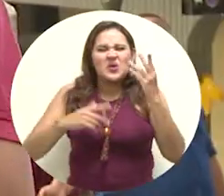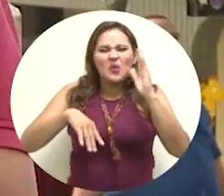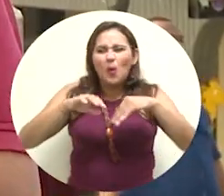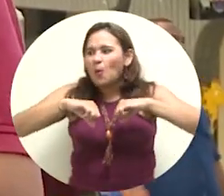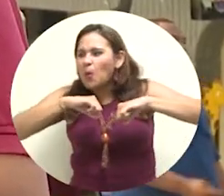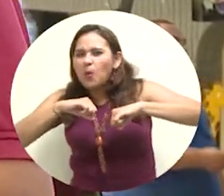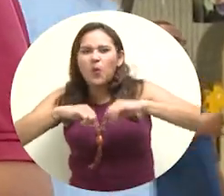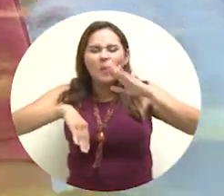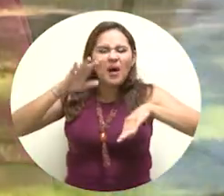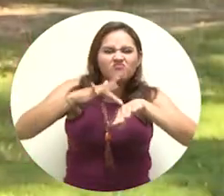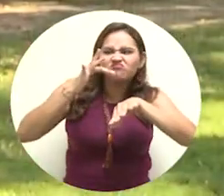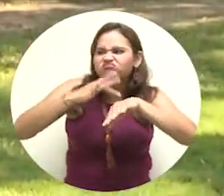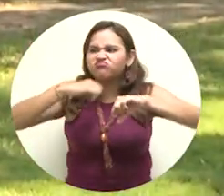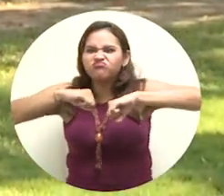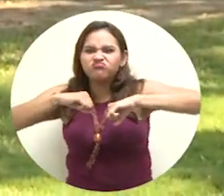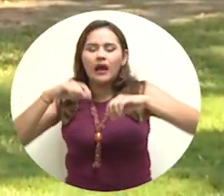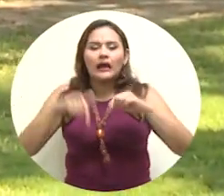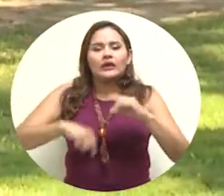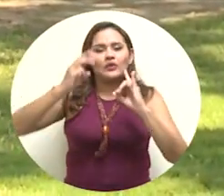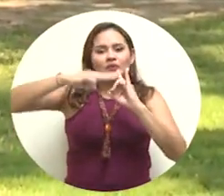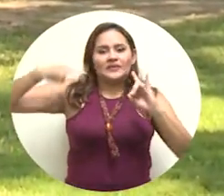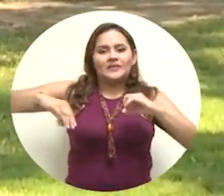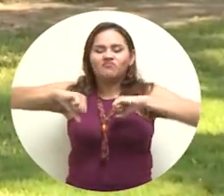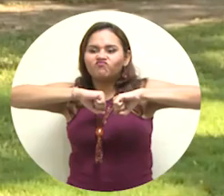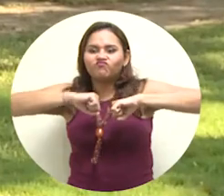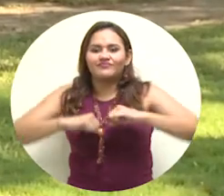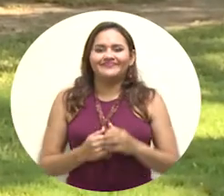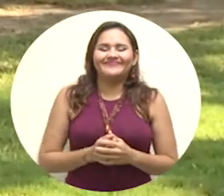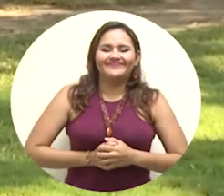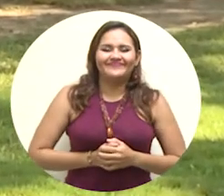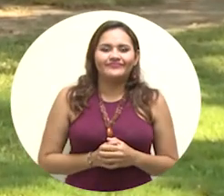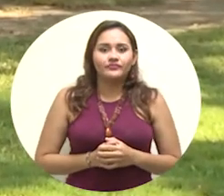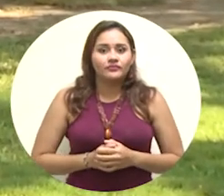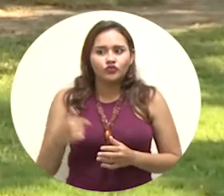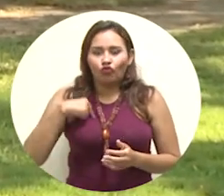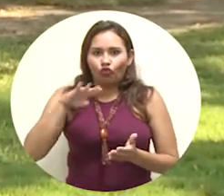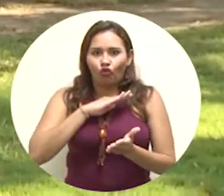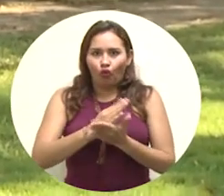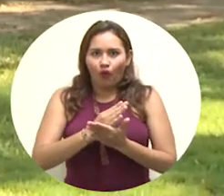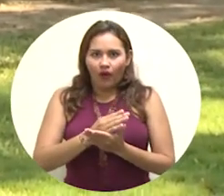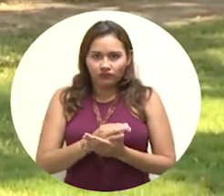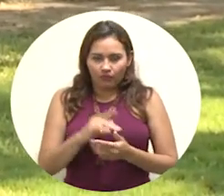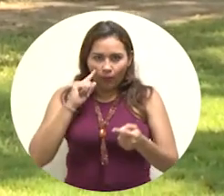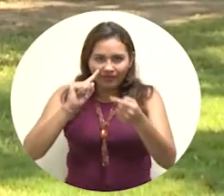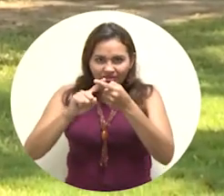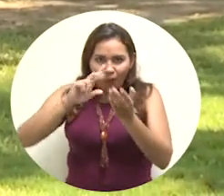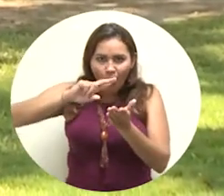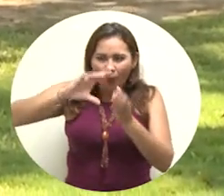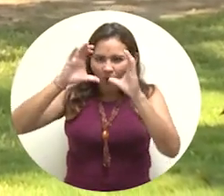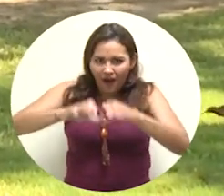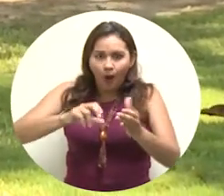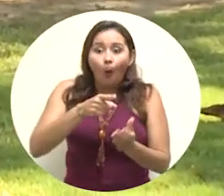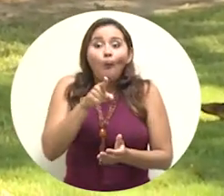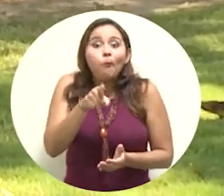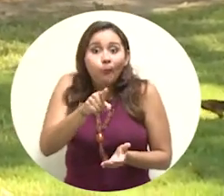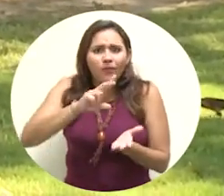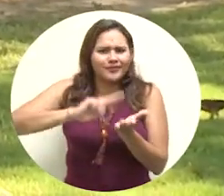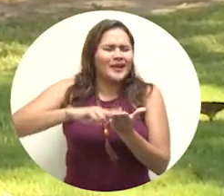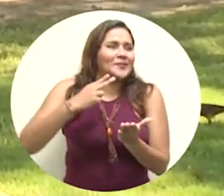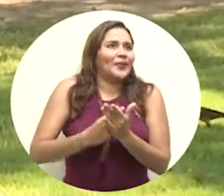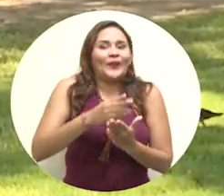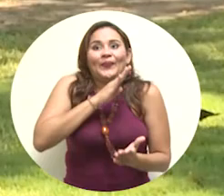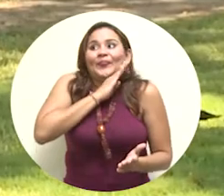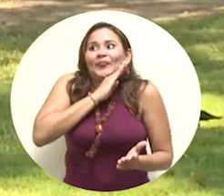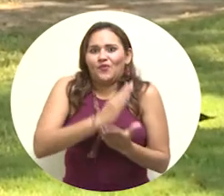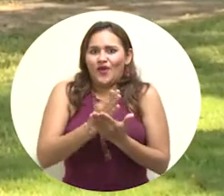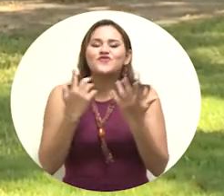lidera la Alma Mater. Nunca había estado presente en una clase con intérpretes. Entonces, de hecho, yo grabé videos que pienso pues enseñarles allá